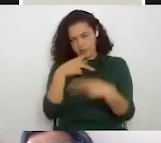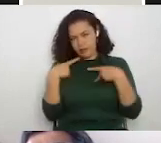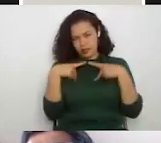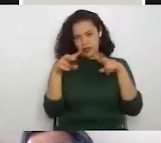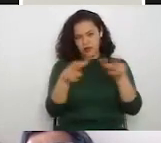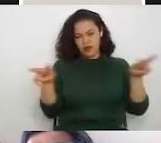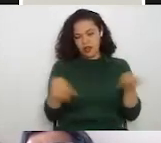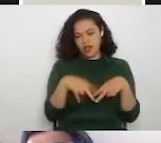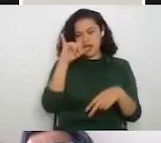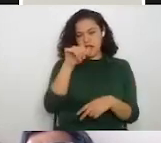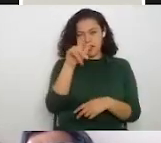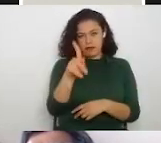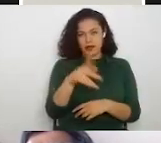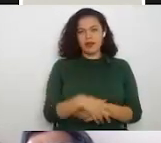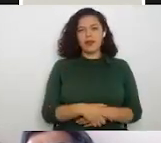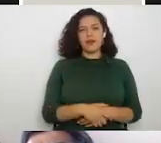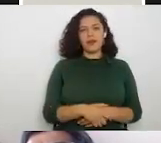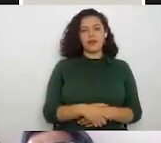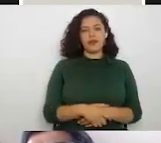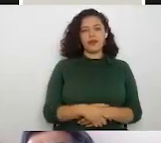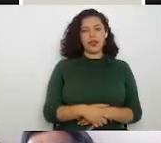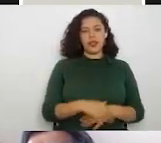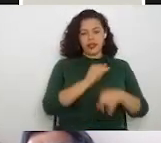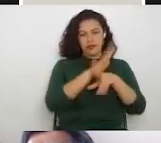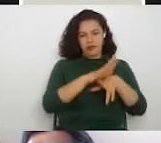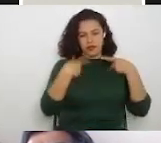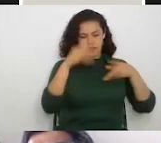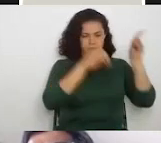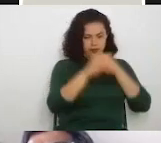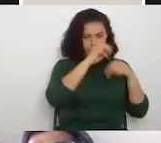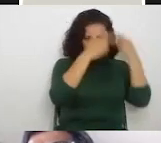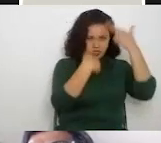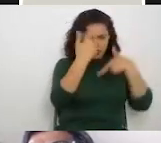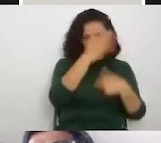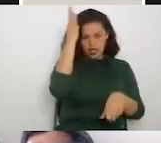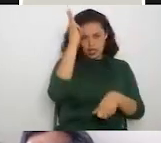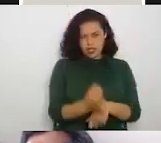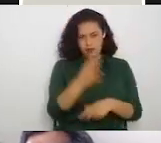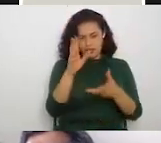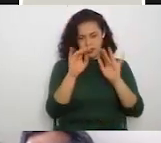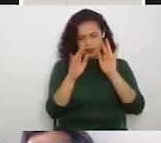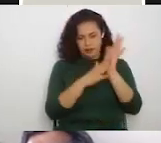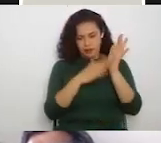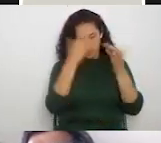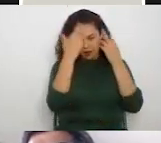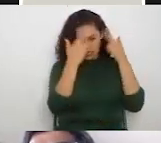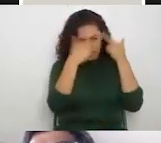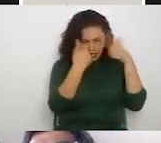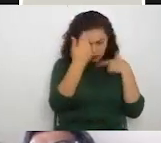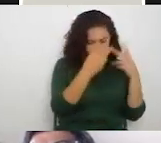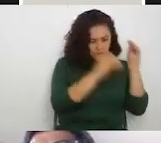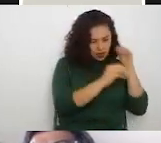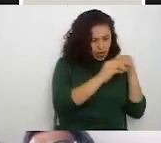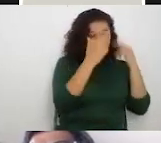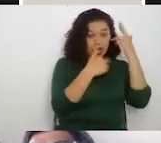IAP, ¿sí? Los datos de quien elaboró, revisó y aprobó el documento,